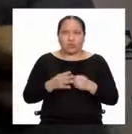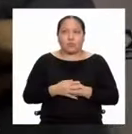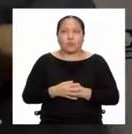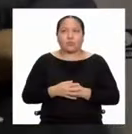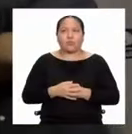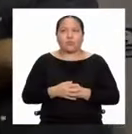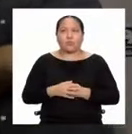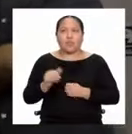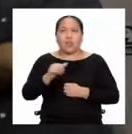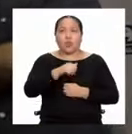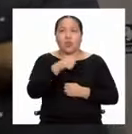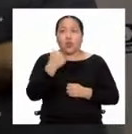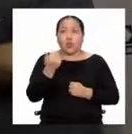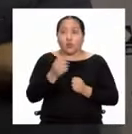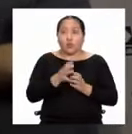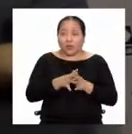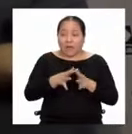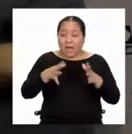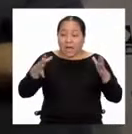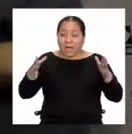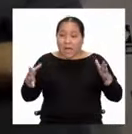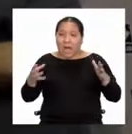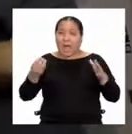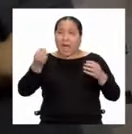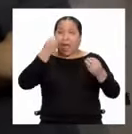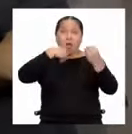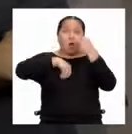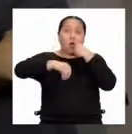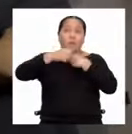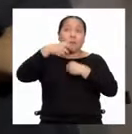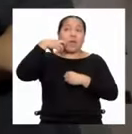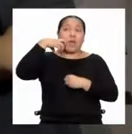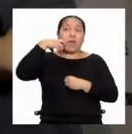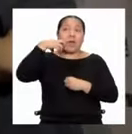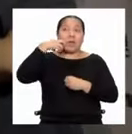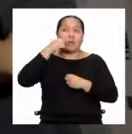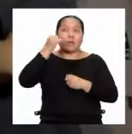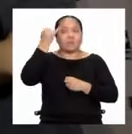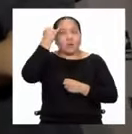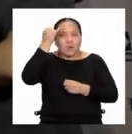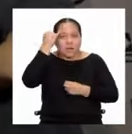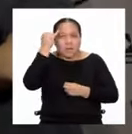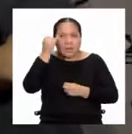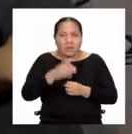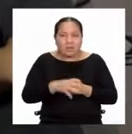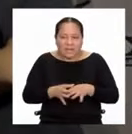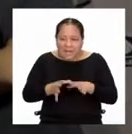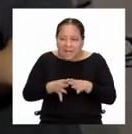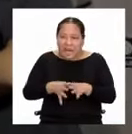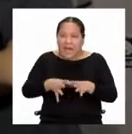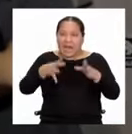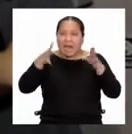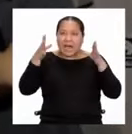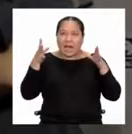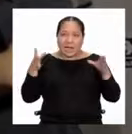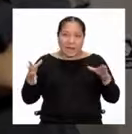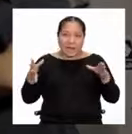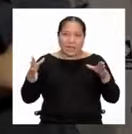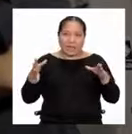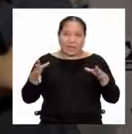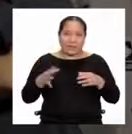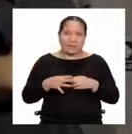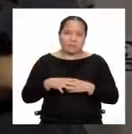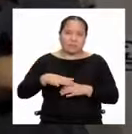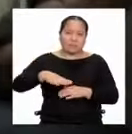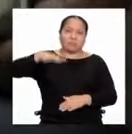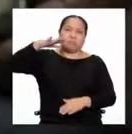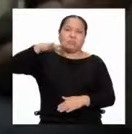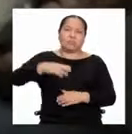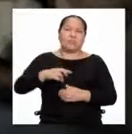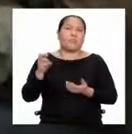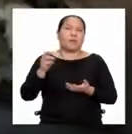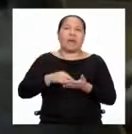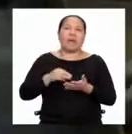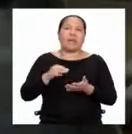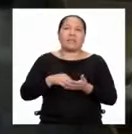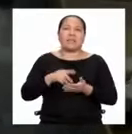claro. Y el otro dinosaurio era un carnívoro, además. Ya. Así que imagínate, era más grande posiblemente que el mismo tiranosaurio